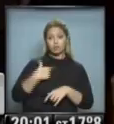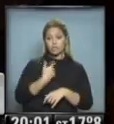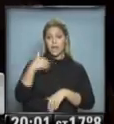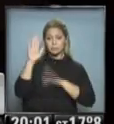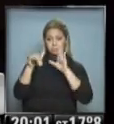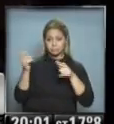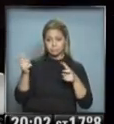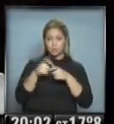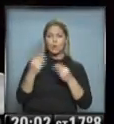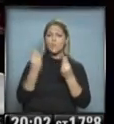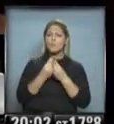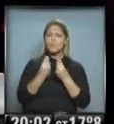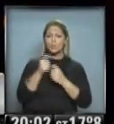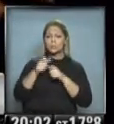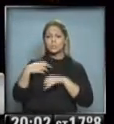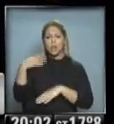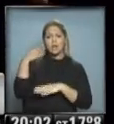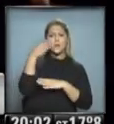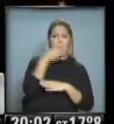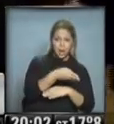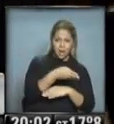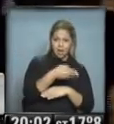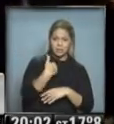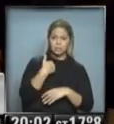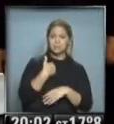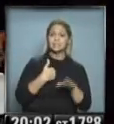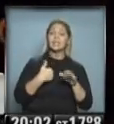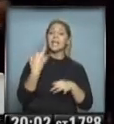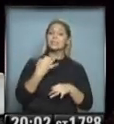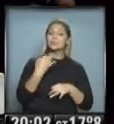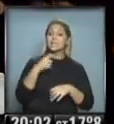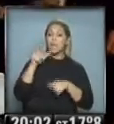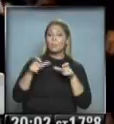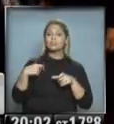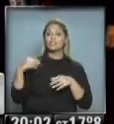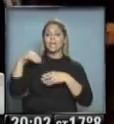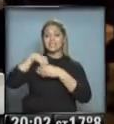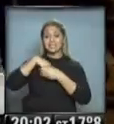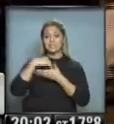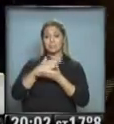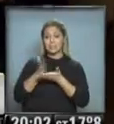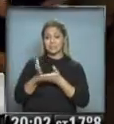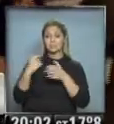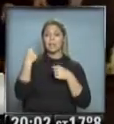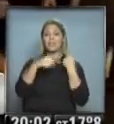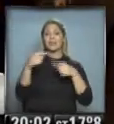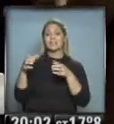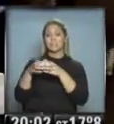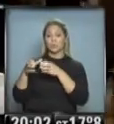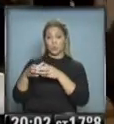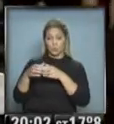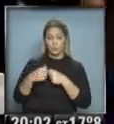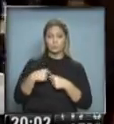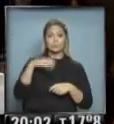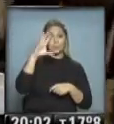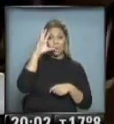Allí asisten miles de participantes, principalmente los miembros de las distintas organizaciones. Recordemos que